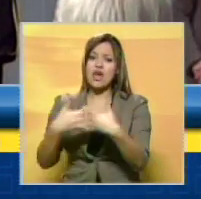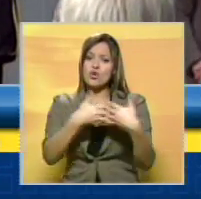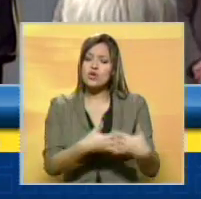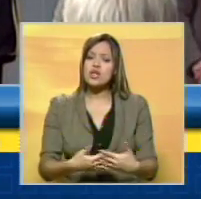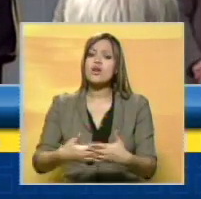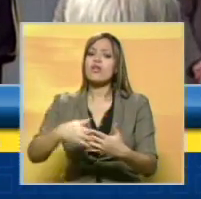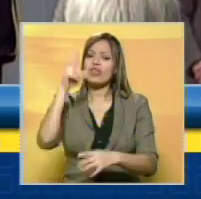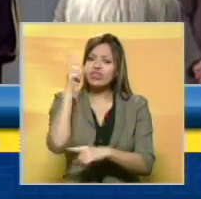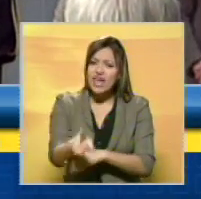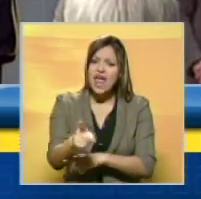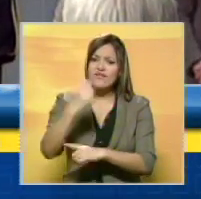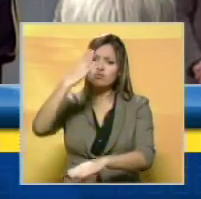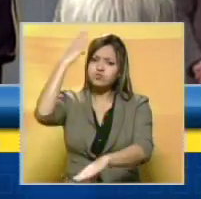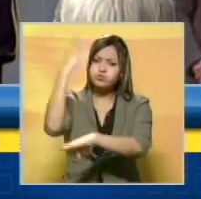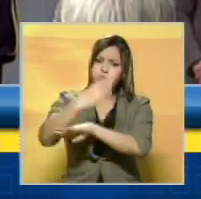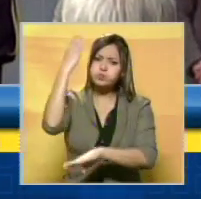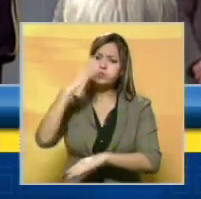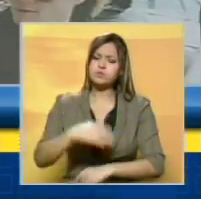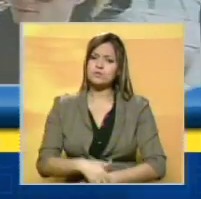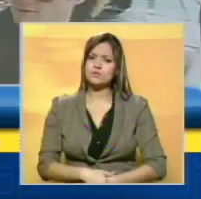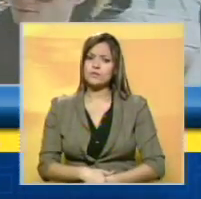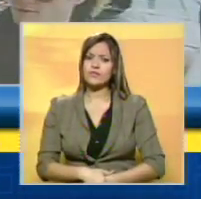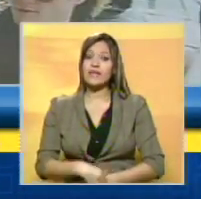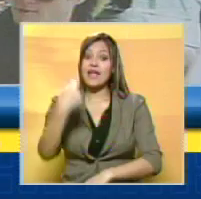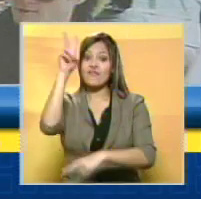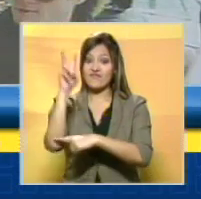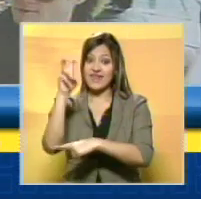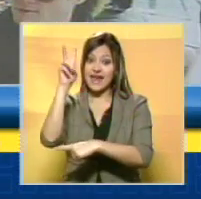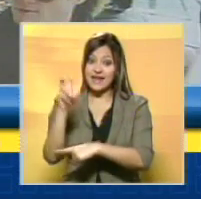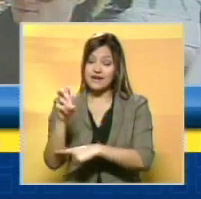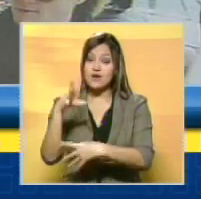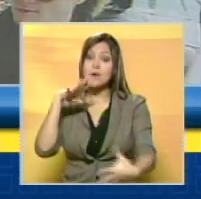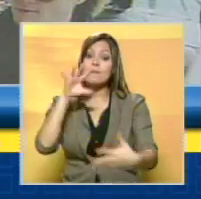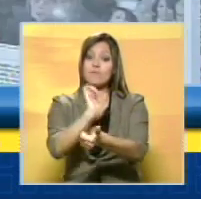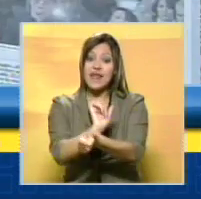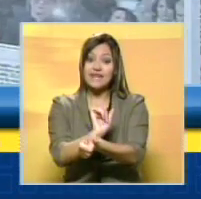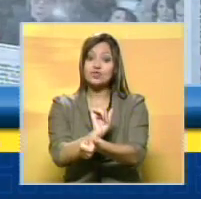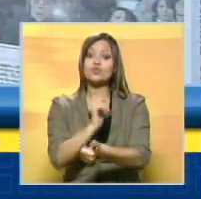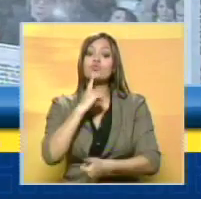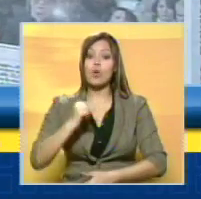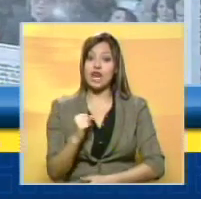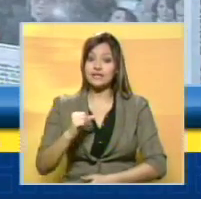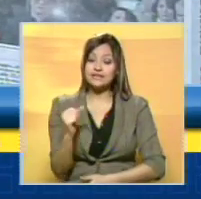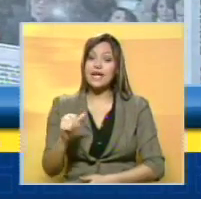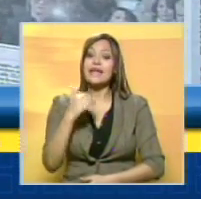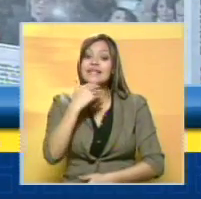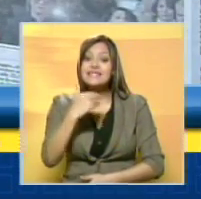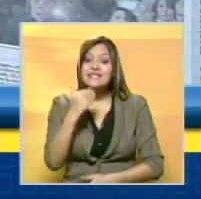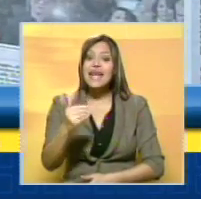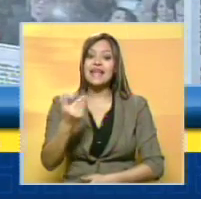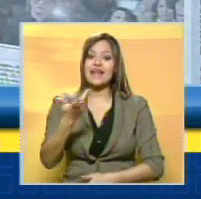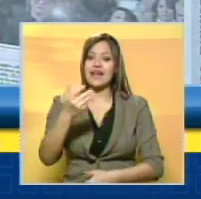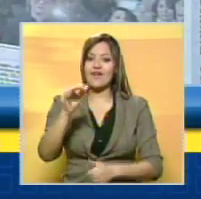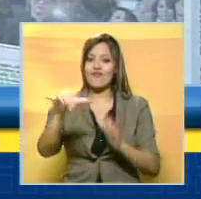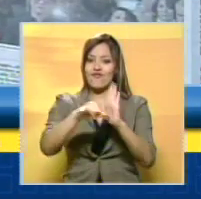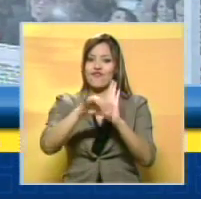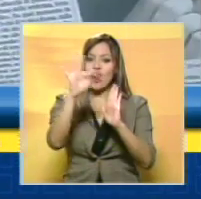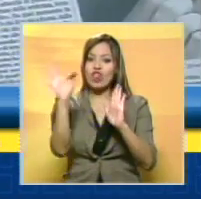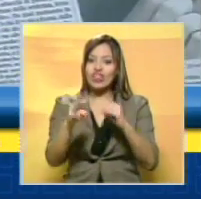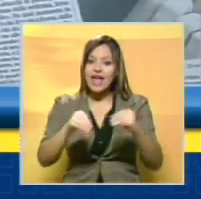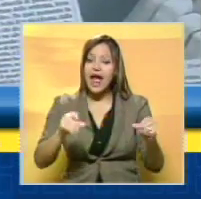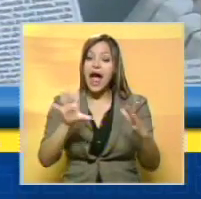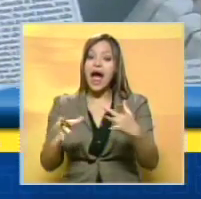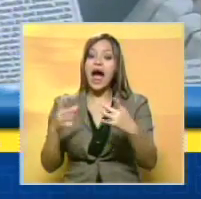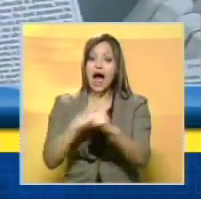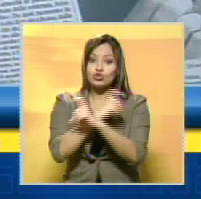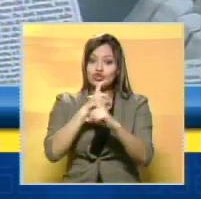para que cumpla la condena. Este viernes, Sollecito fue detenido por la policía cerca de la frontera con Austria. El abogado de la